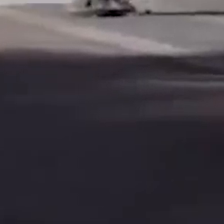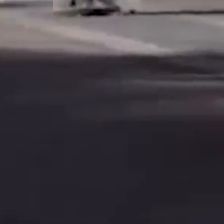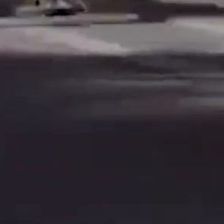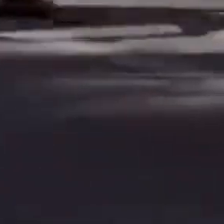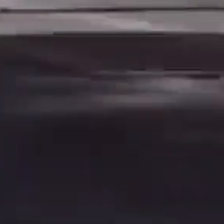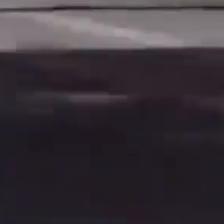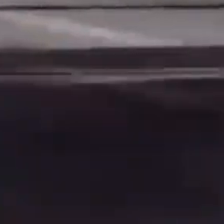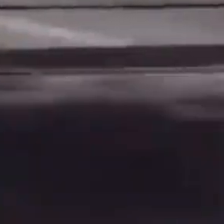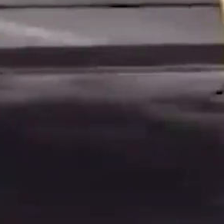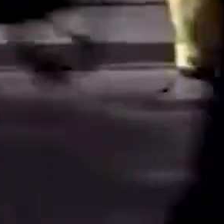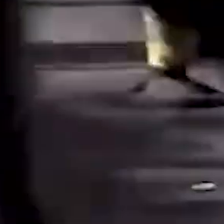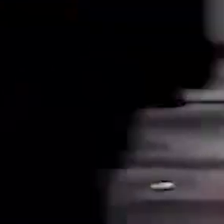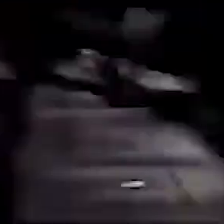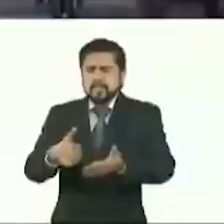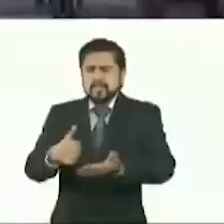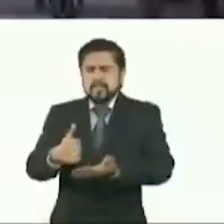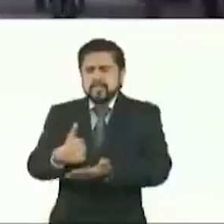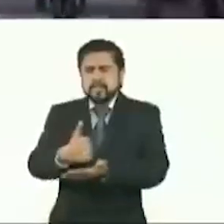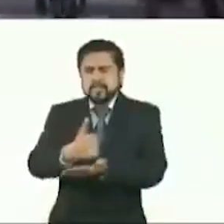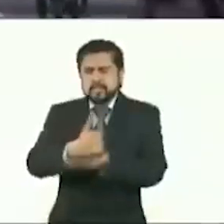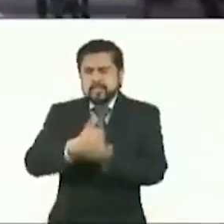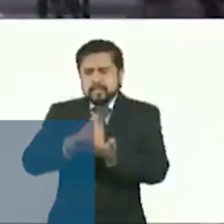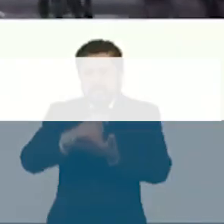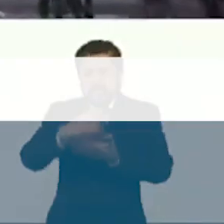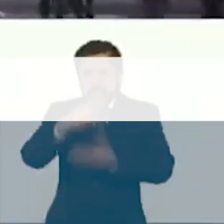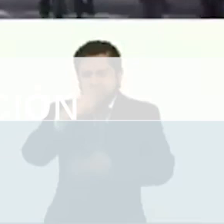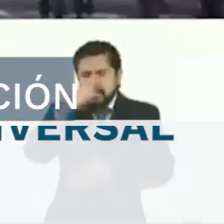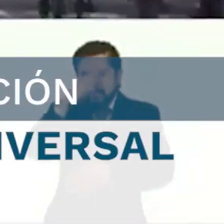5 de junio habrá un concierto de Star